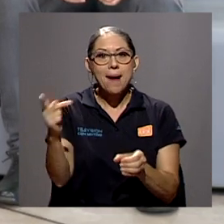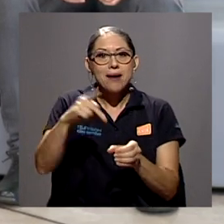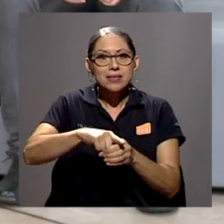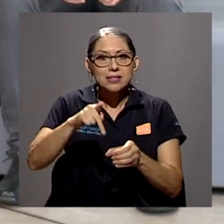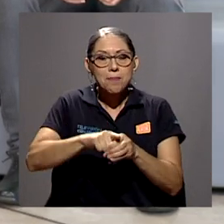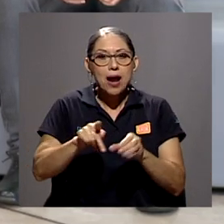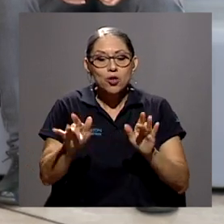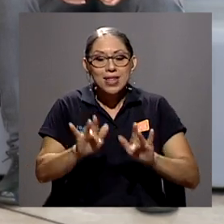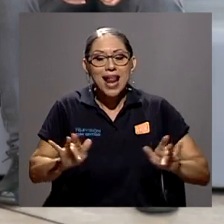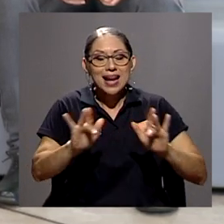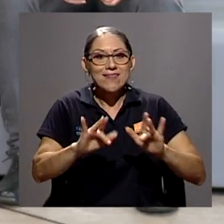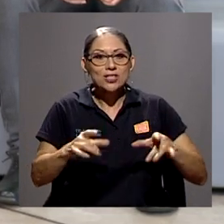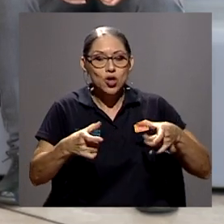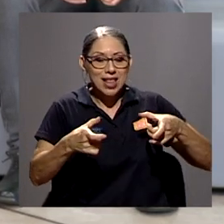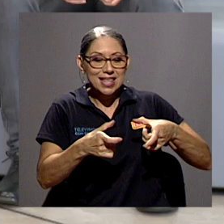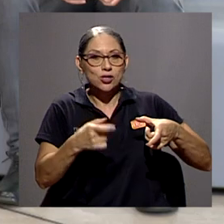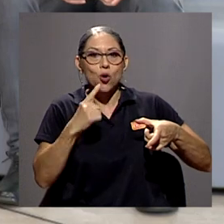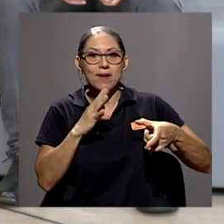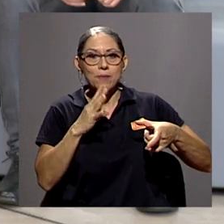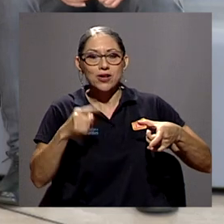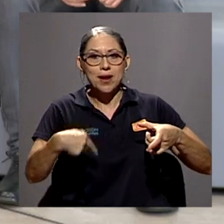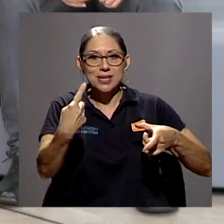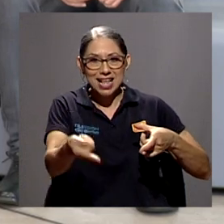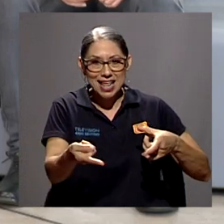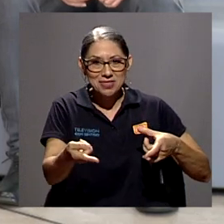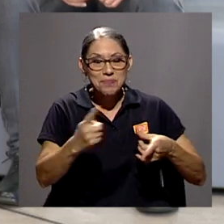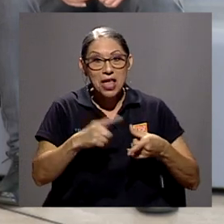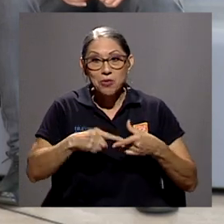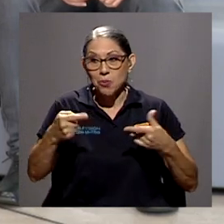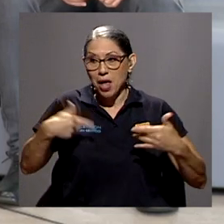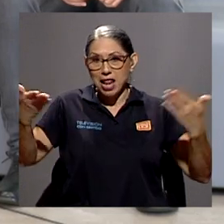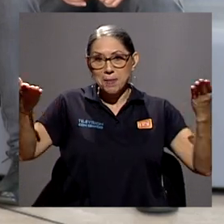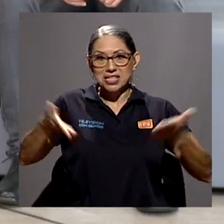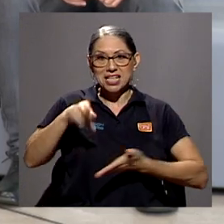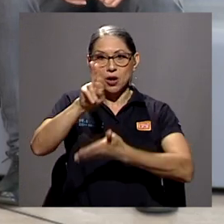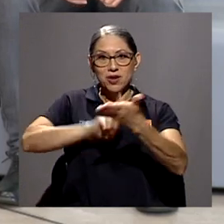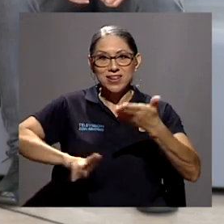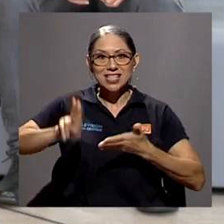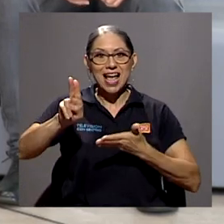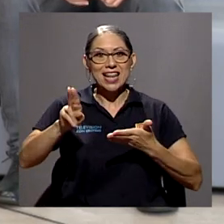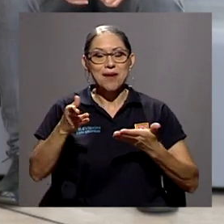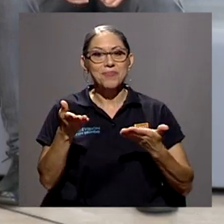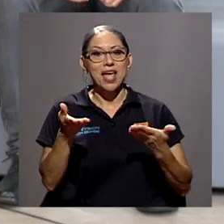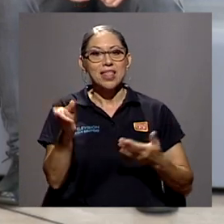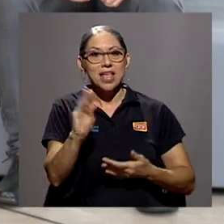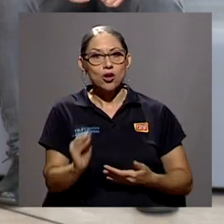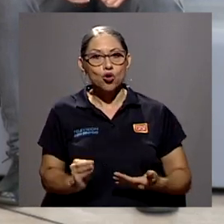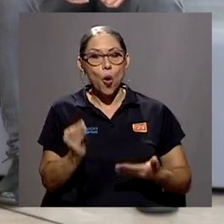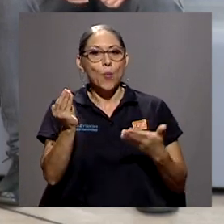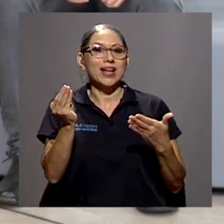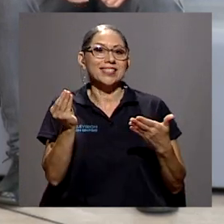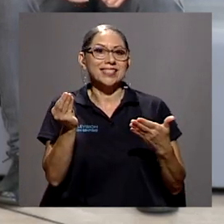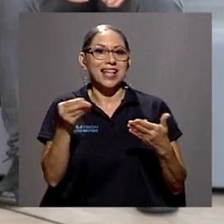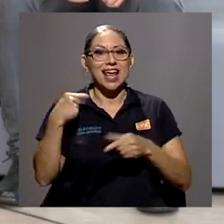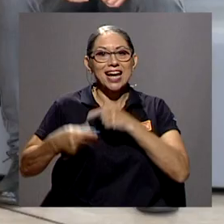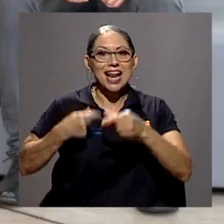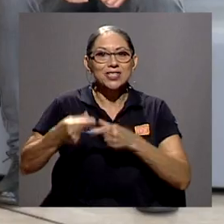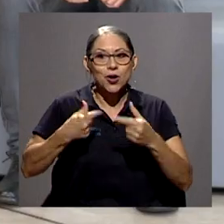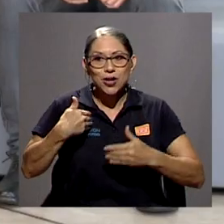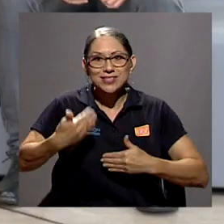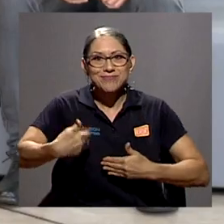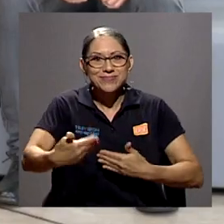del disco que vamos a hablar más adelante así que tenemos la presencia universitaria los dos jóvenes generaciones que vienen en camino